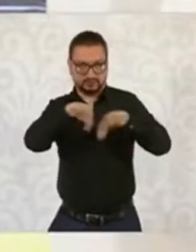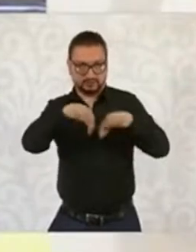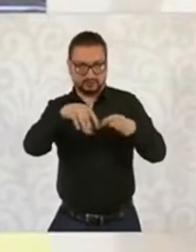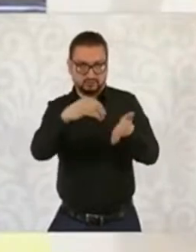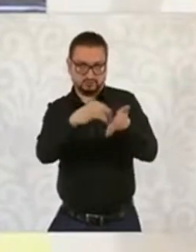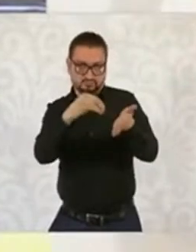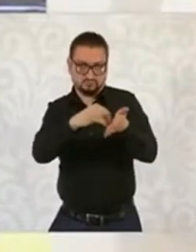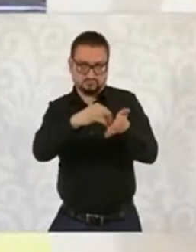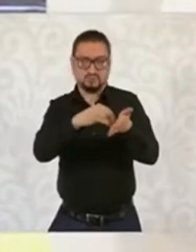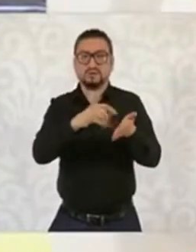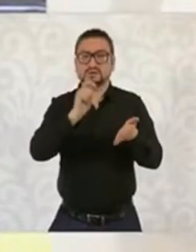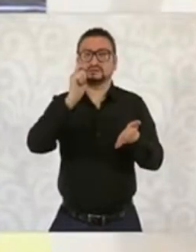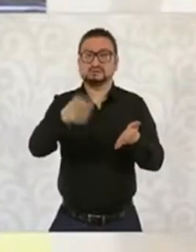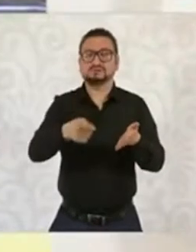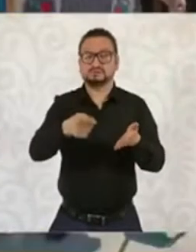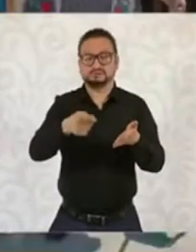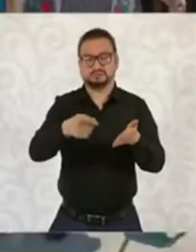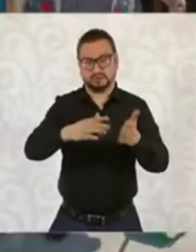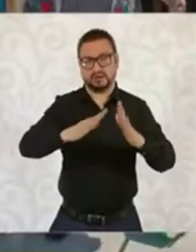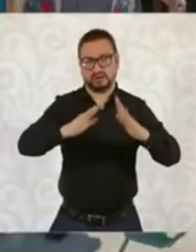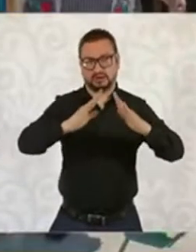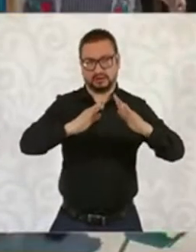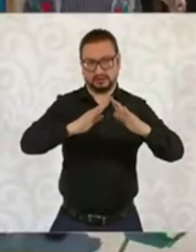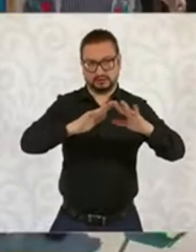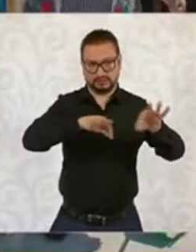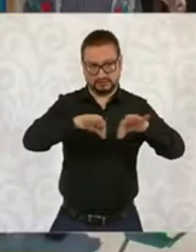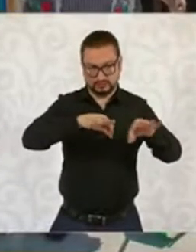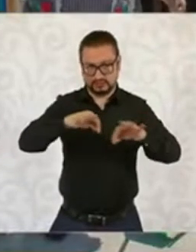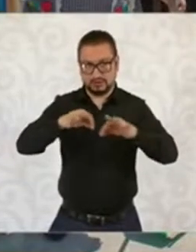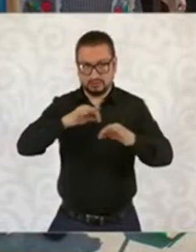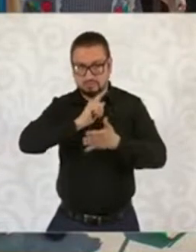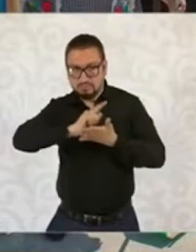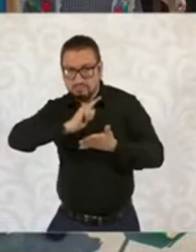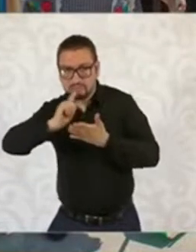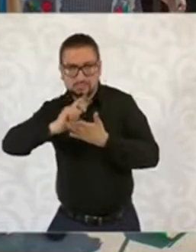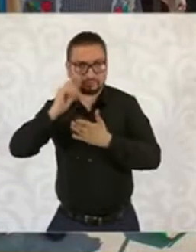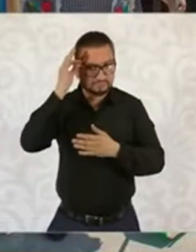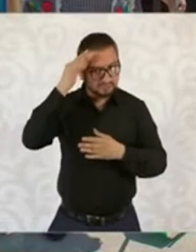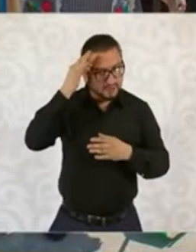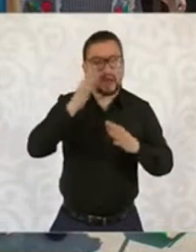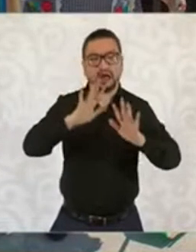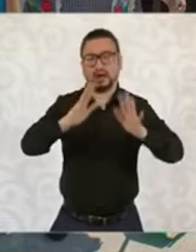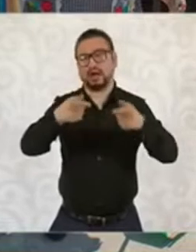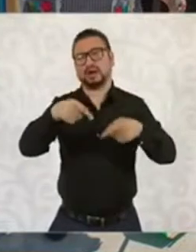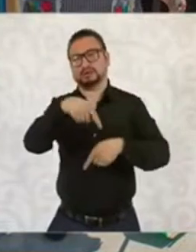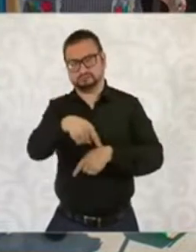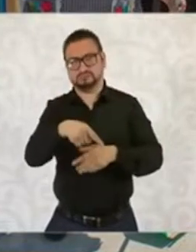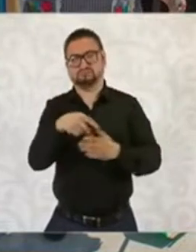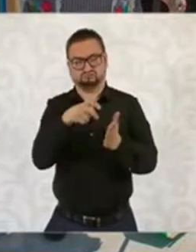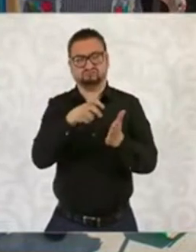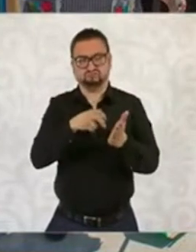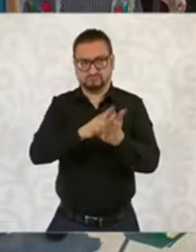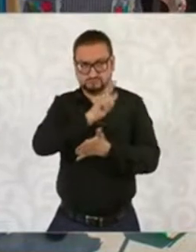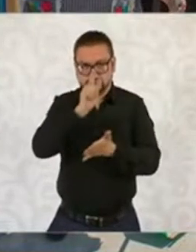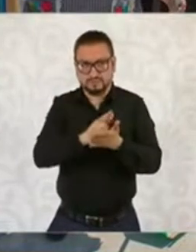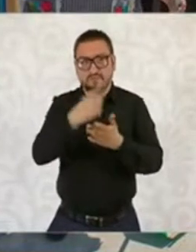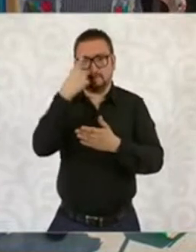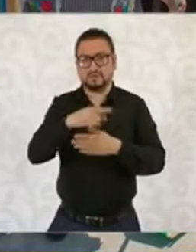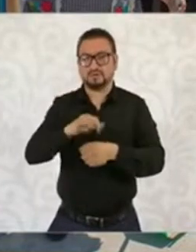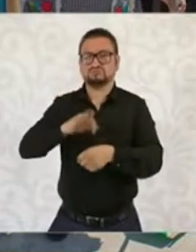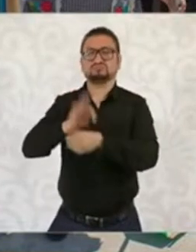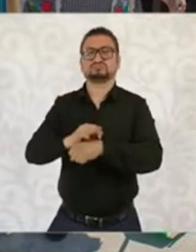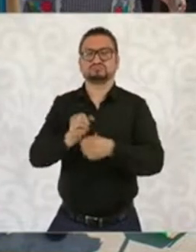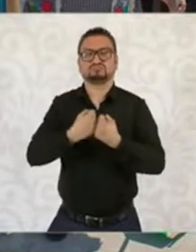el trabajo en el hogar. Hemos regulado justamente eso para dar también condiciones de seguridad social a